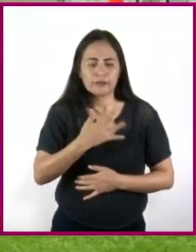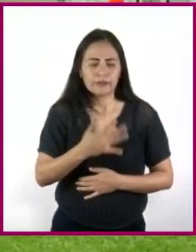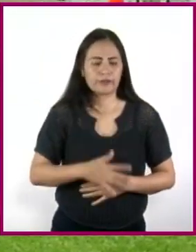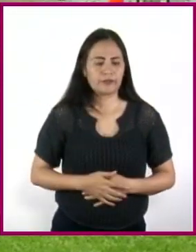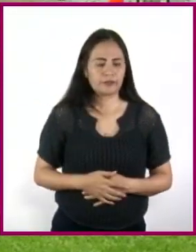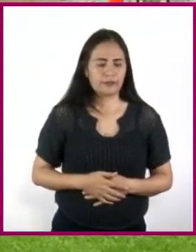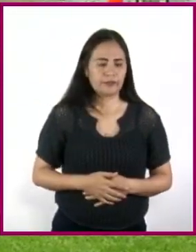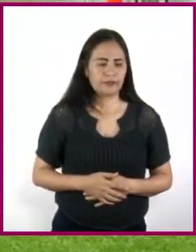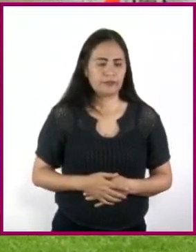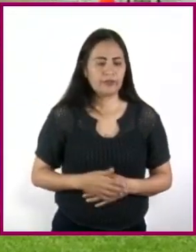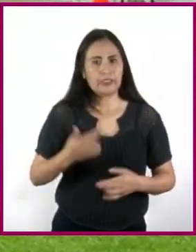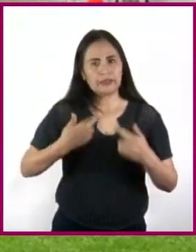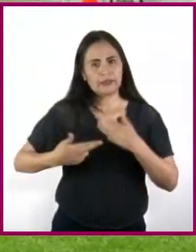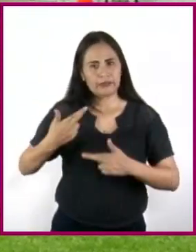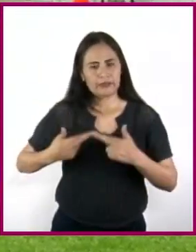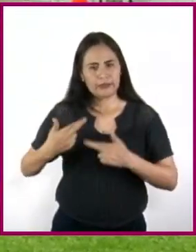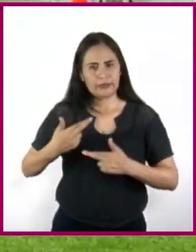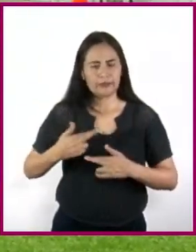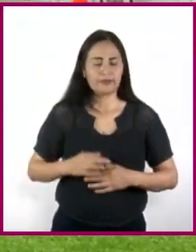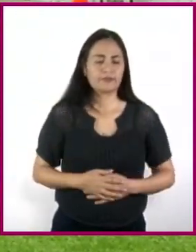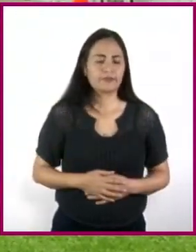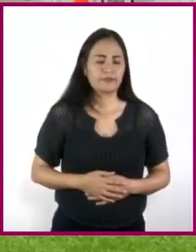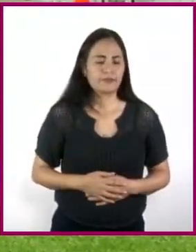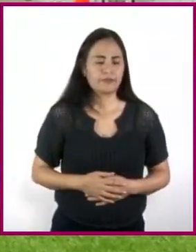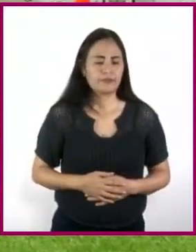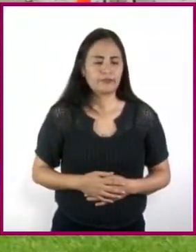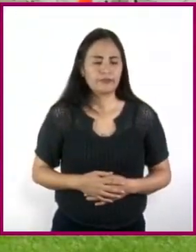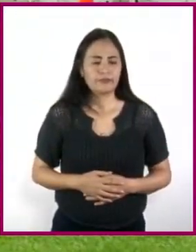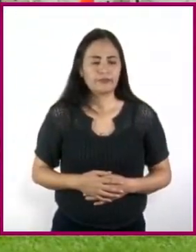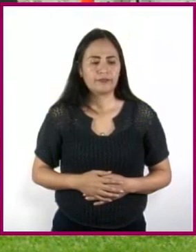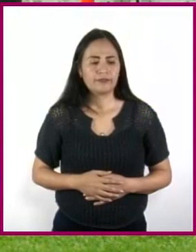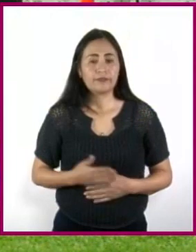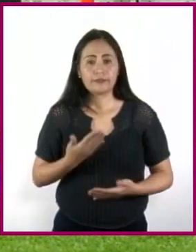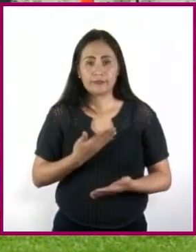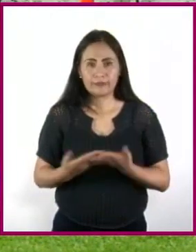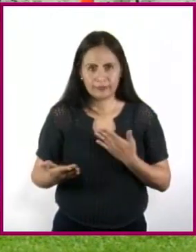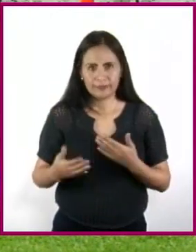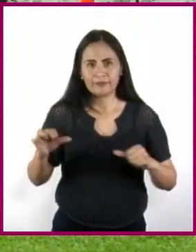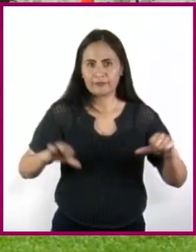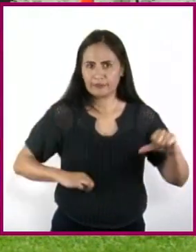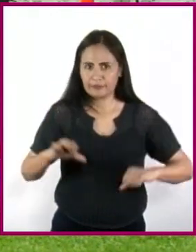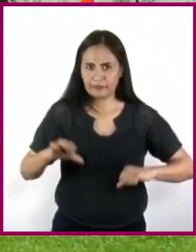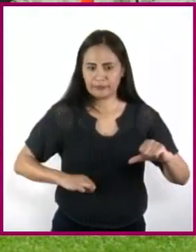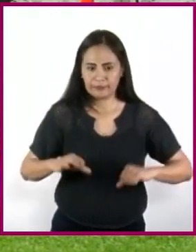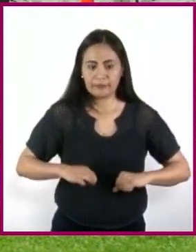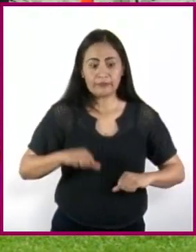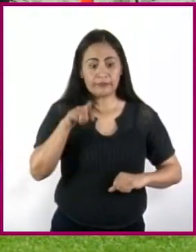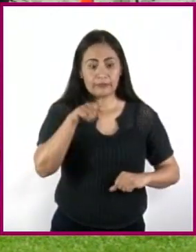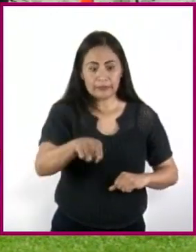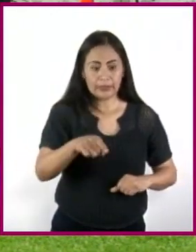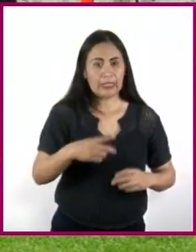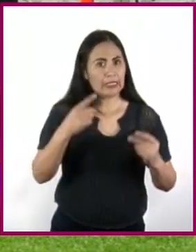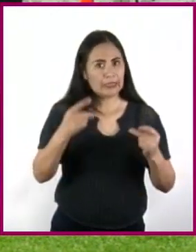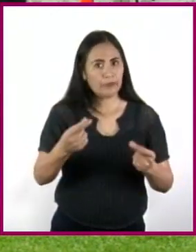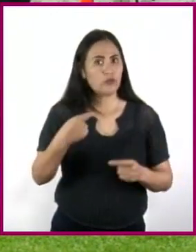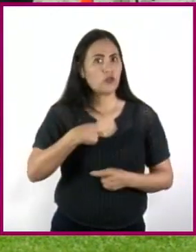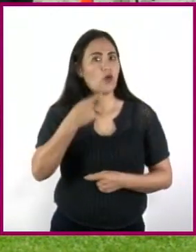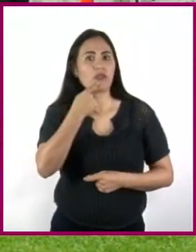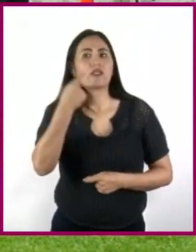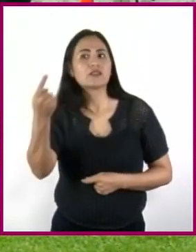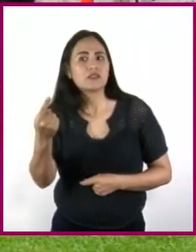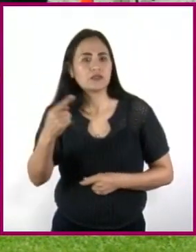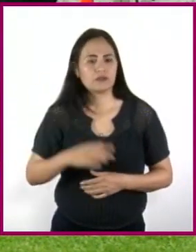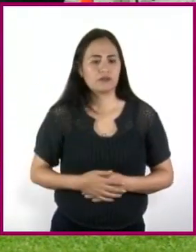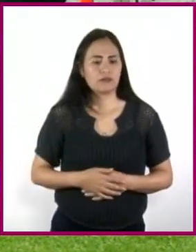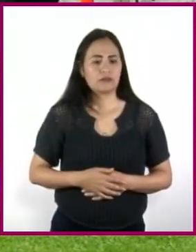bien, regresa. Ahora vamos a hacer la dinámica donde ella tiene que reaccionar al estímulo que yo le diga. Por